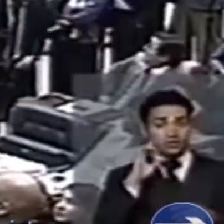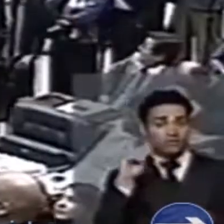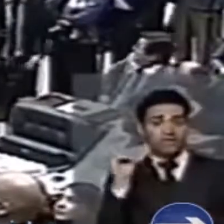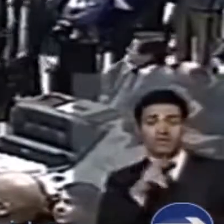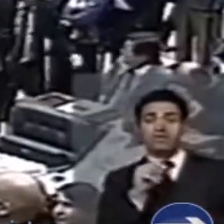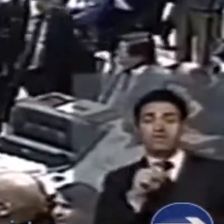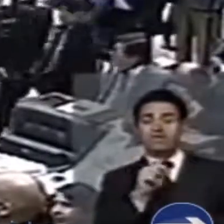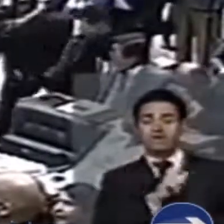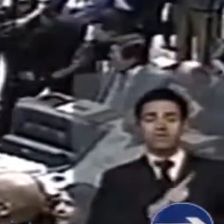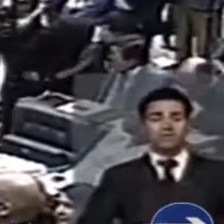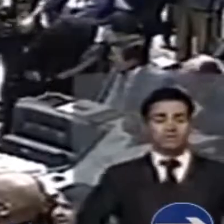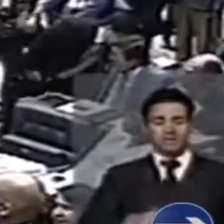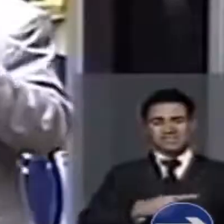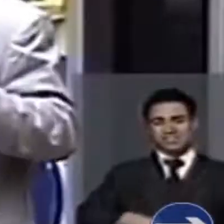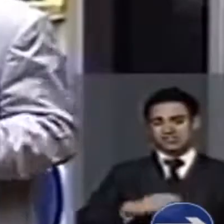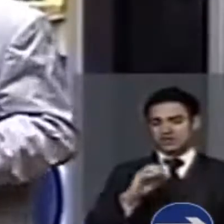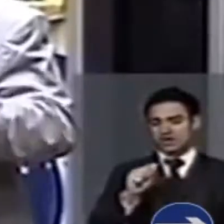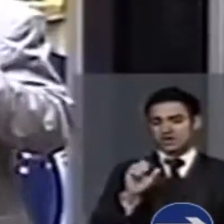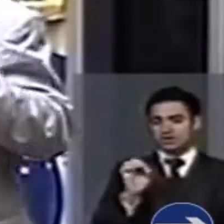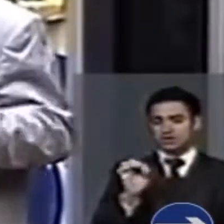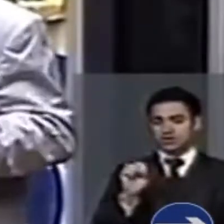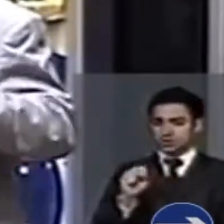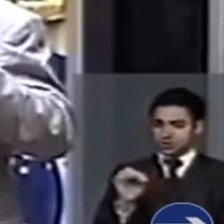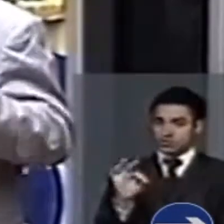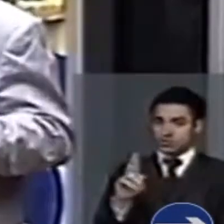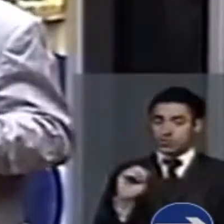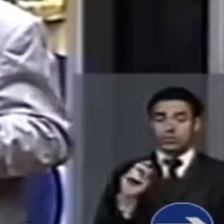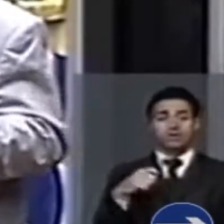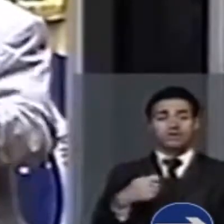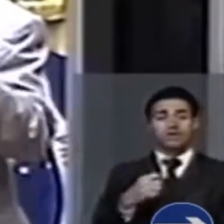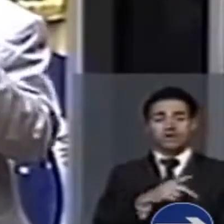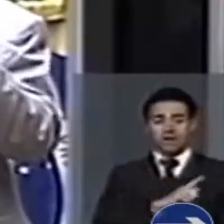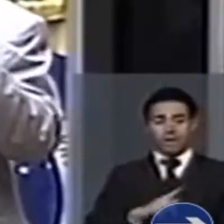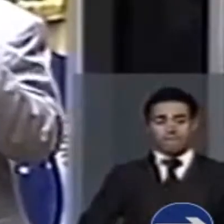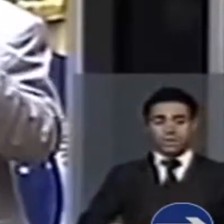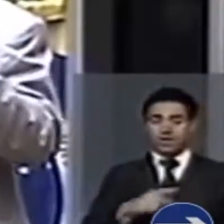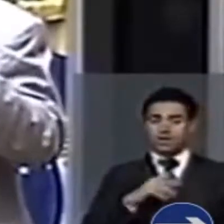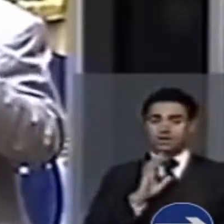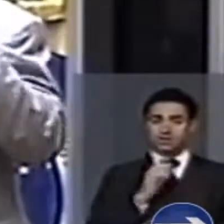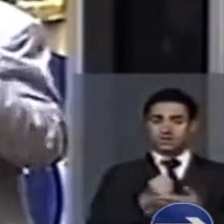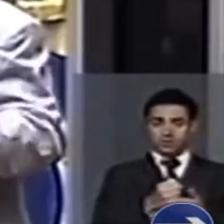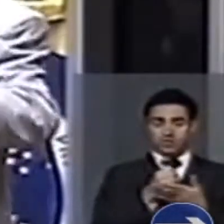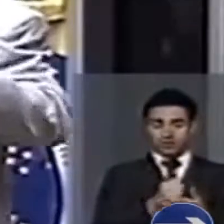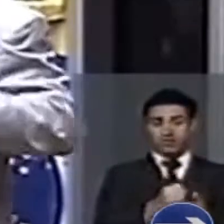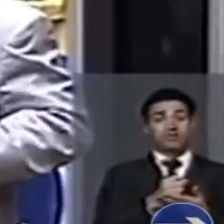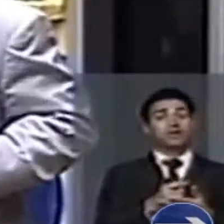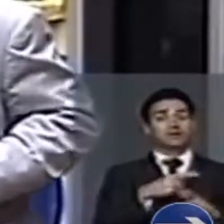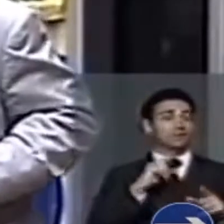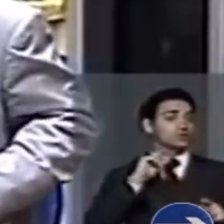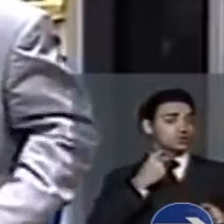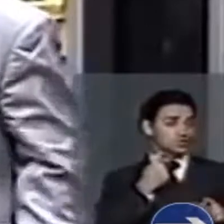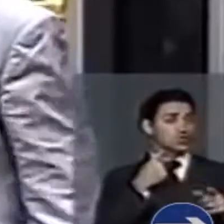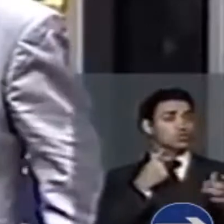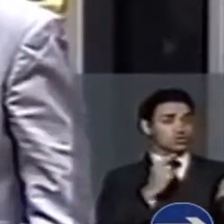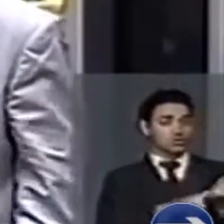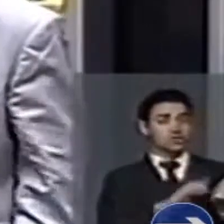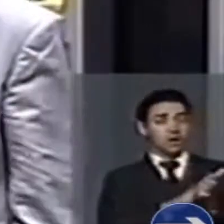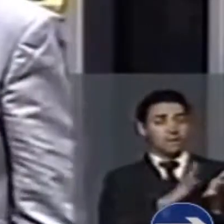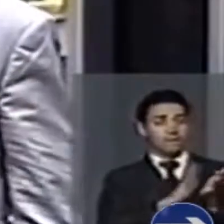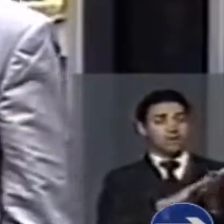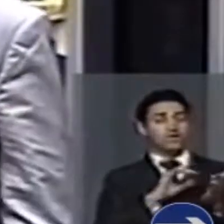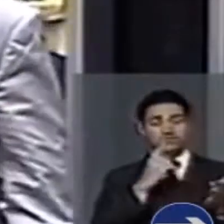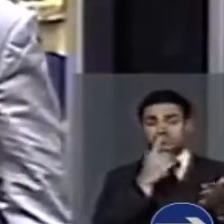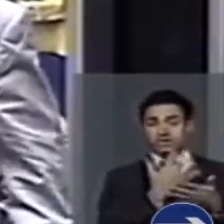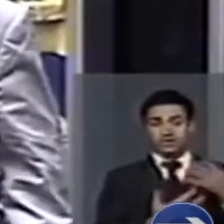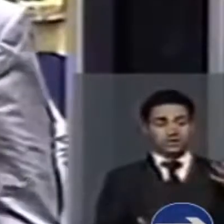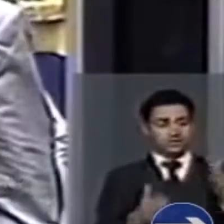Castro. Basta. Quien apoya al gobierno de Castro ensucia sus manos de sangre. Tanto